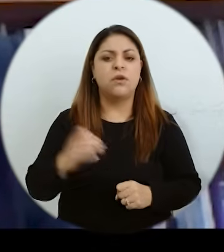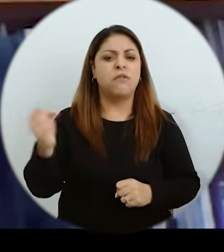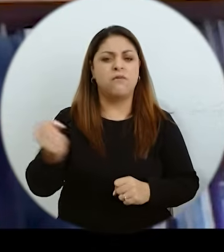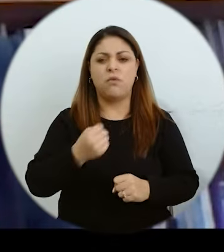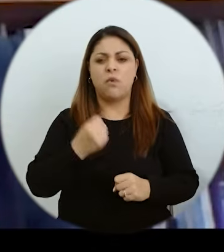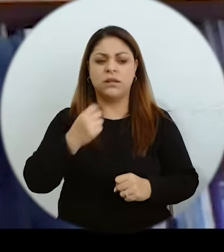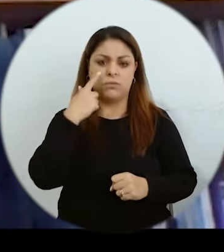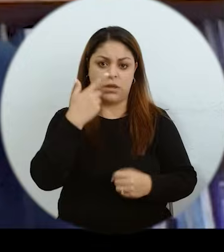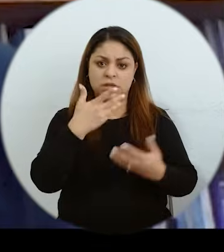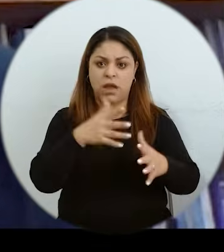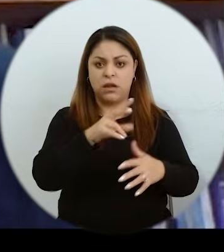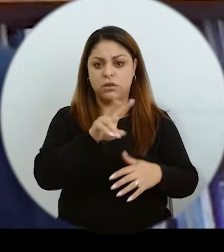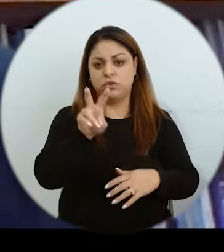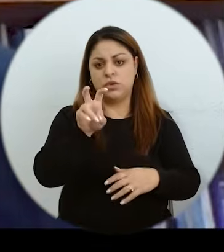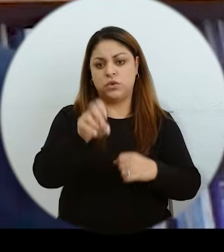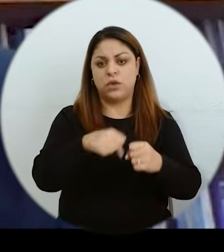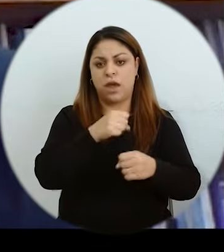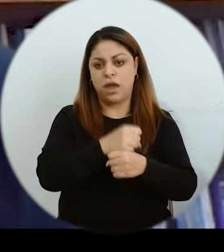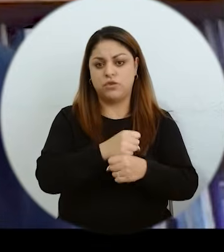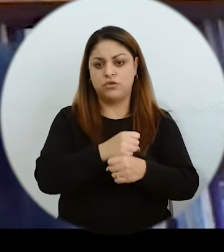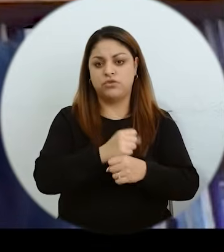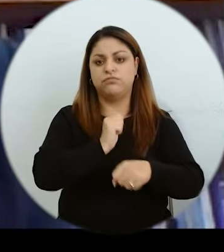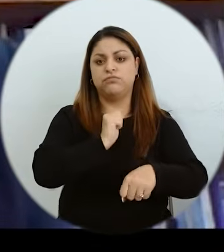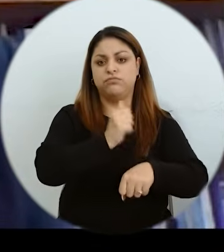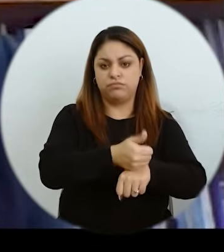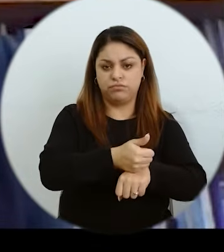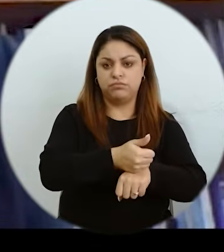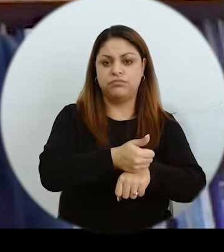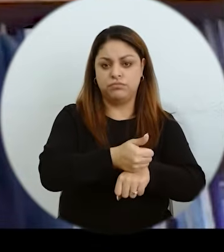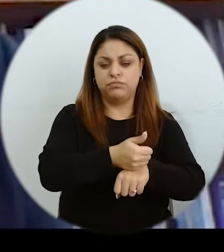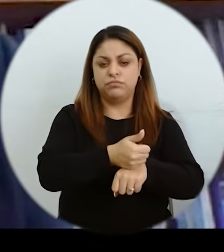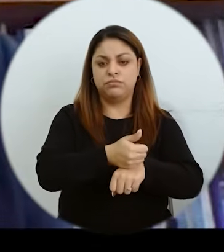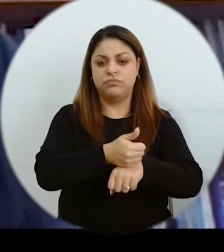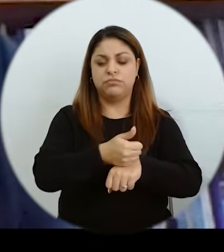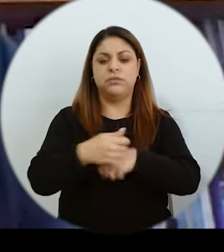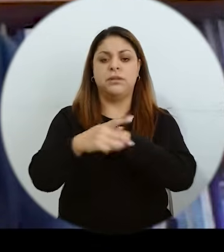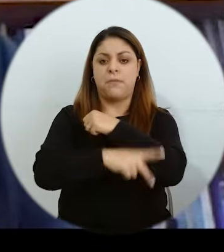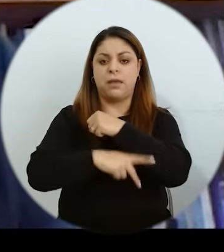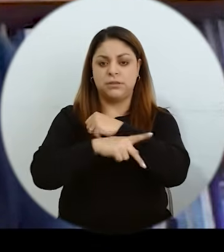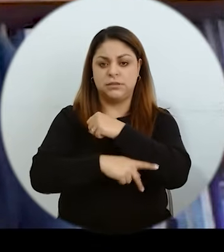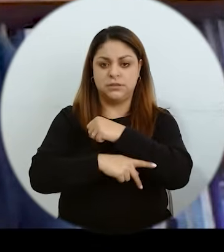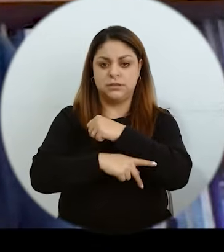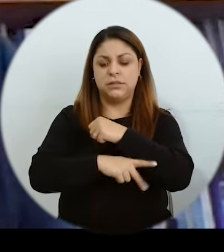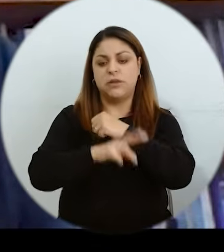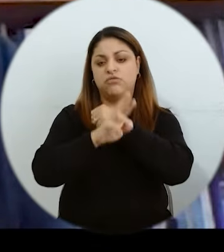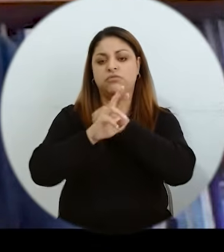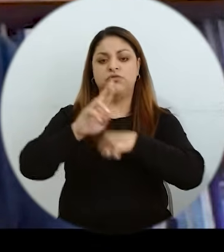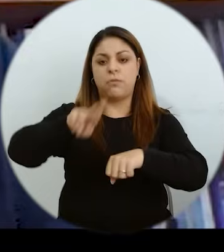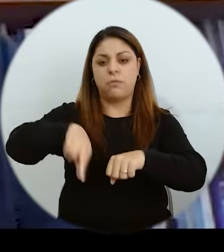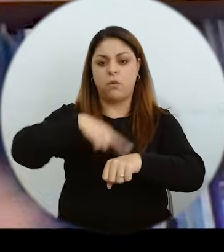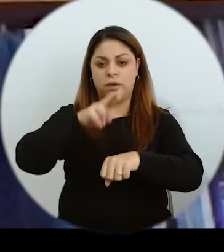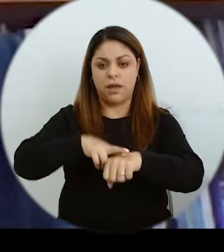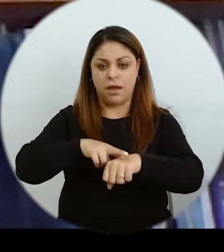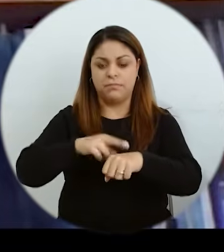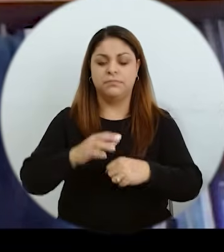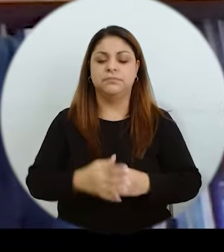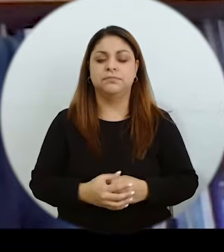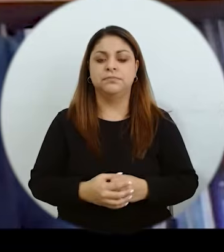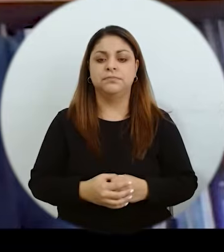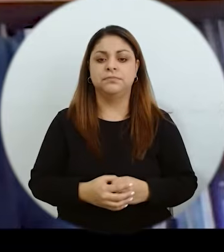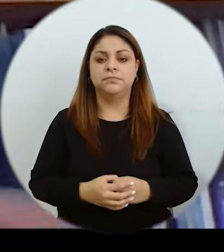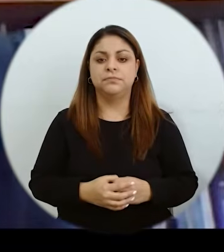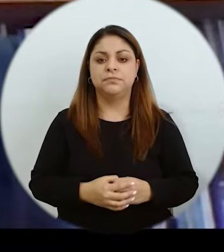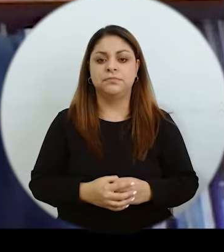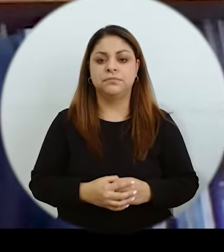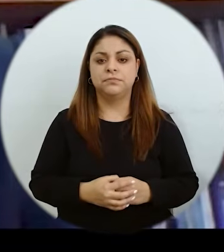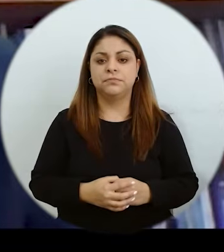de la República de una manera inusitada en los 200 años de existencia de la República,